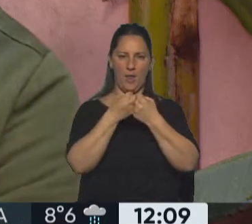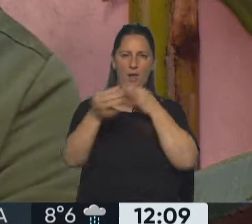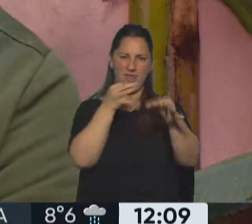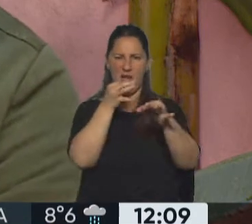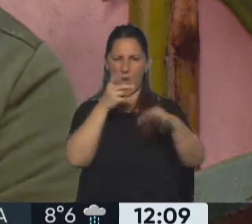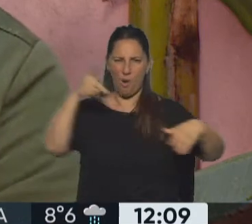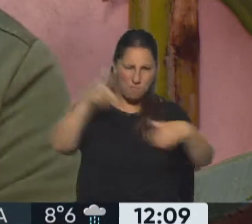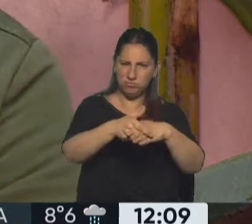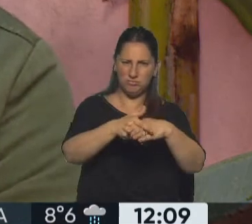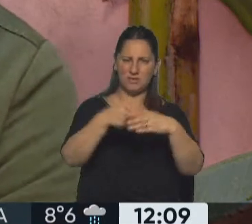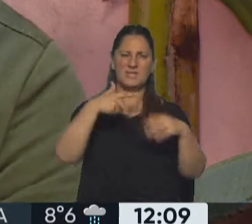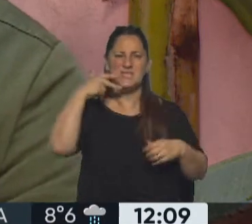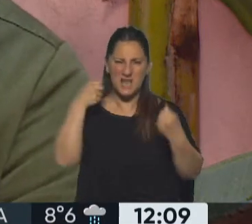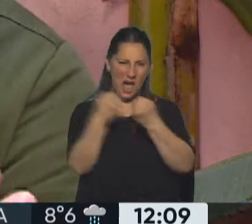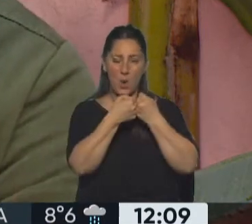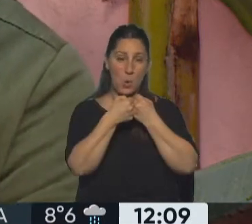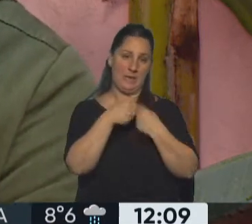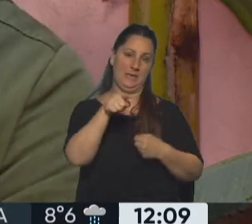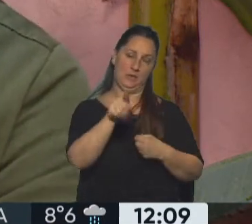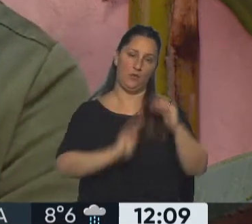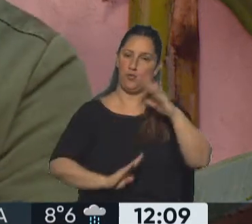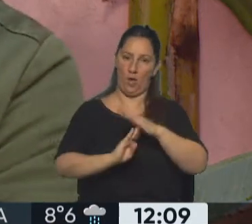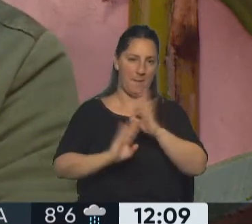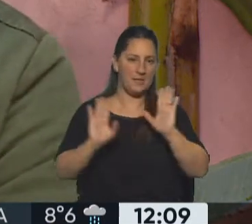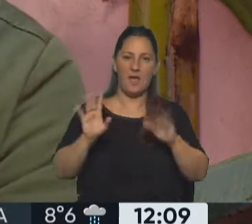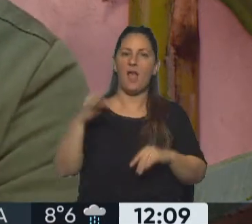el acuerdo. Y esto me parece que es clave, ¿no? Hay que volver